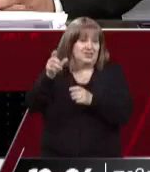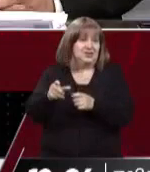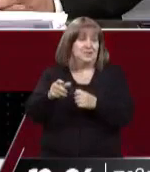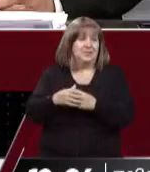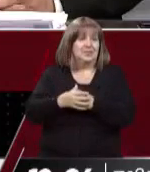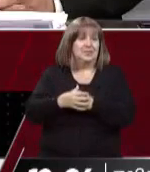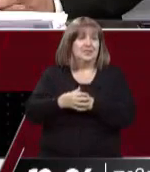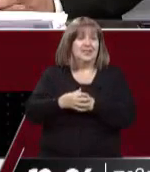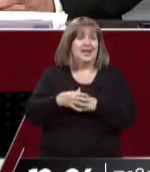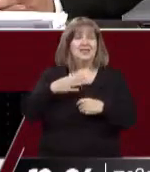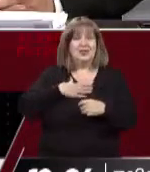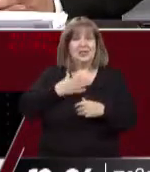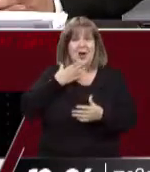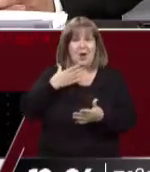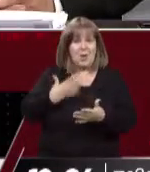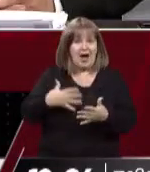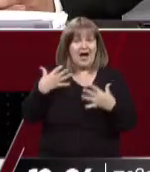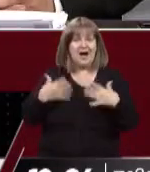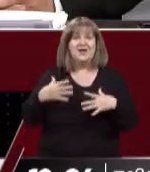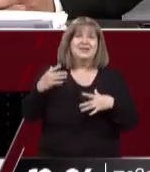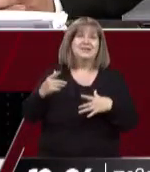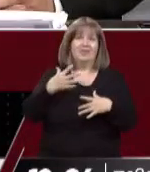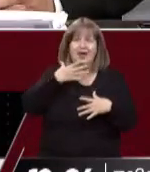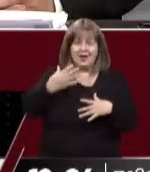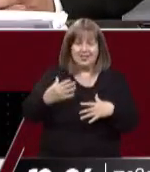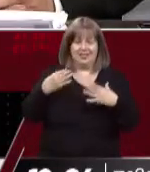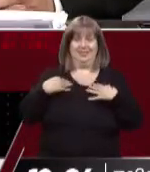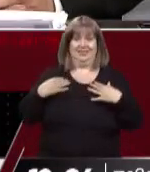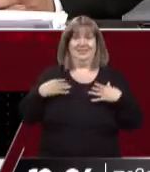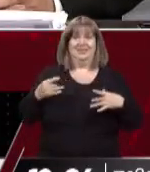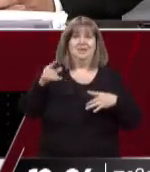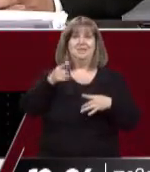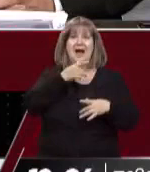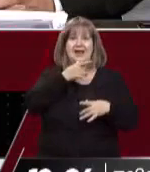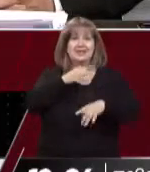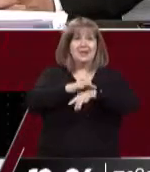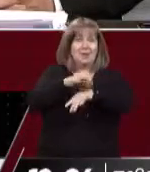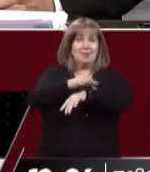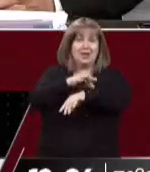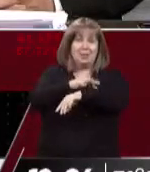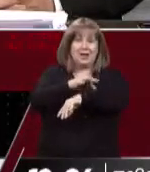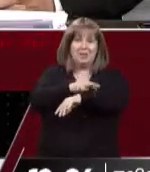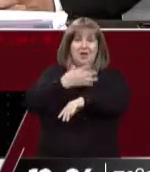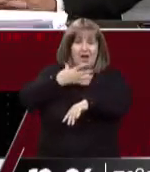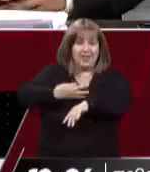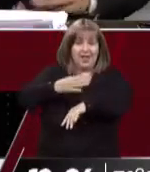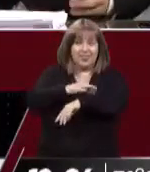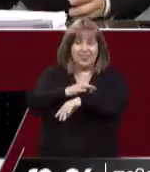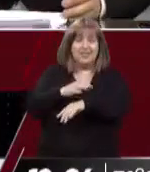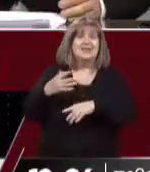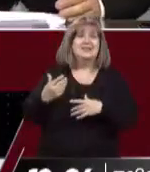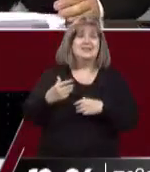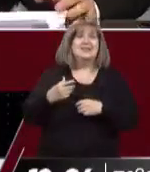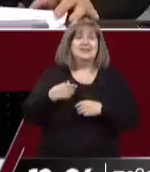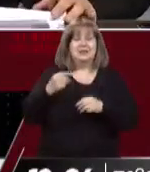un golpe así como de, wow, es real esto. Entonces, me está pasando, viste, se empezaba a pellizcar. Sí, que